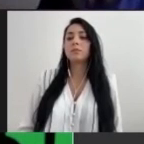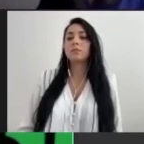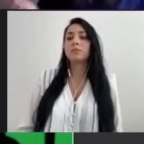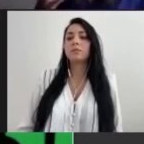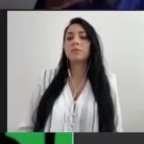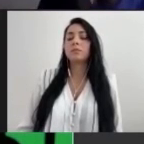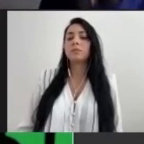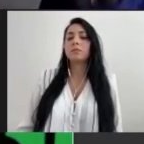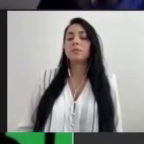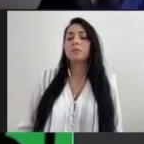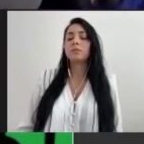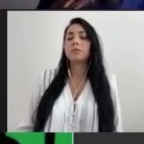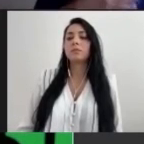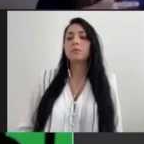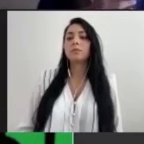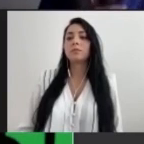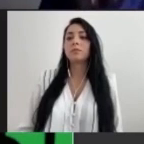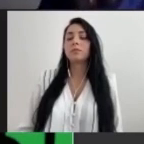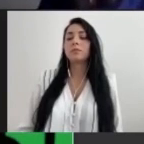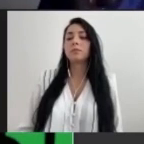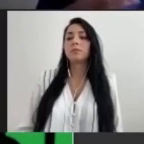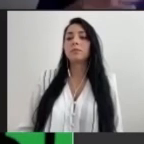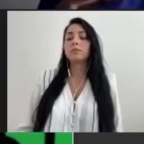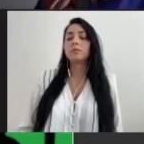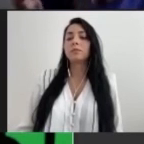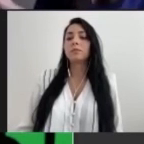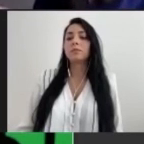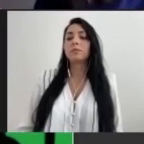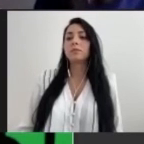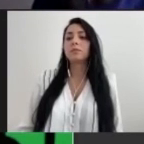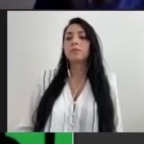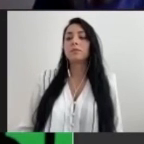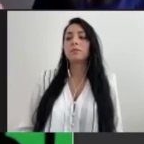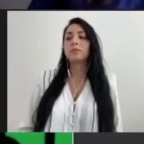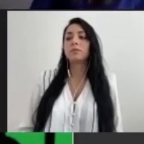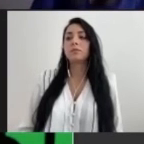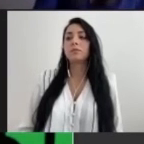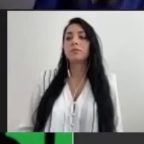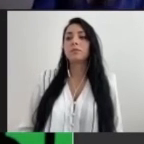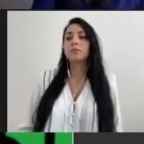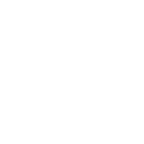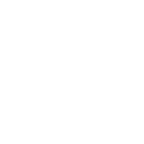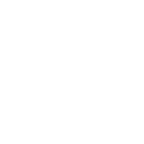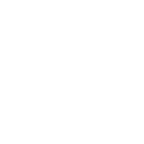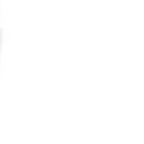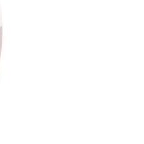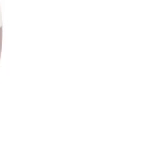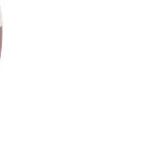regresar y puedan regresar a su vida normal ejecutando una pena diferente a la prisión.